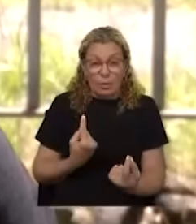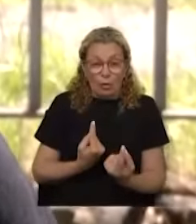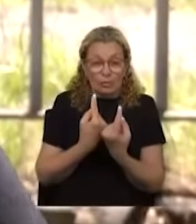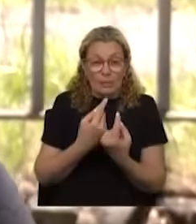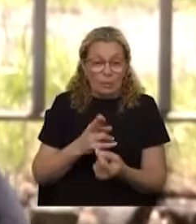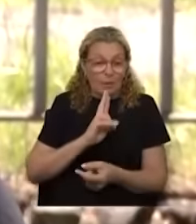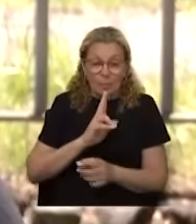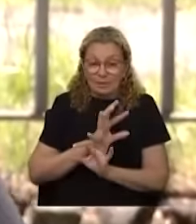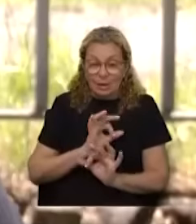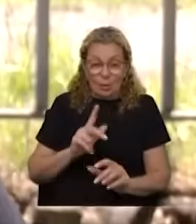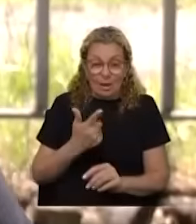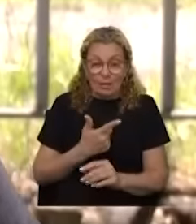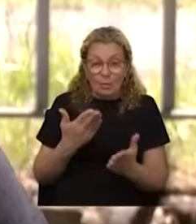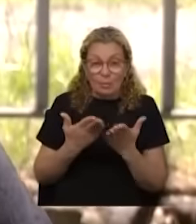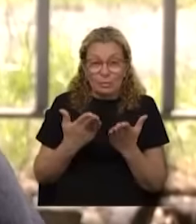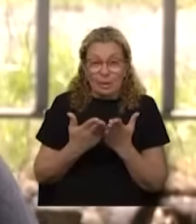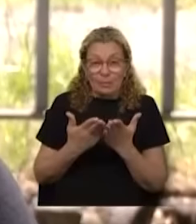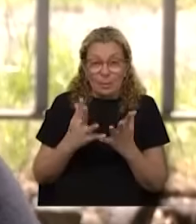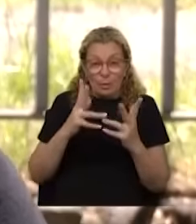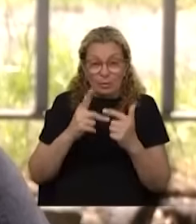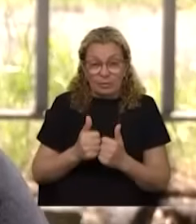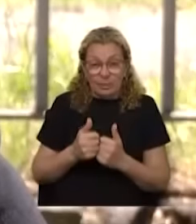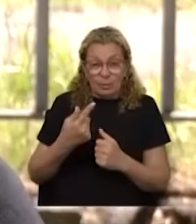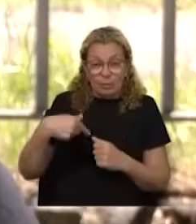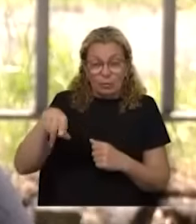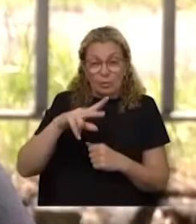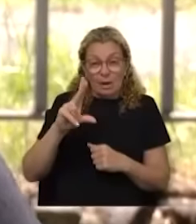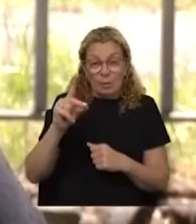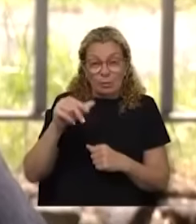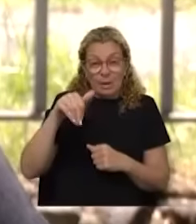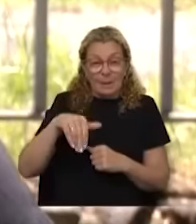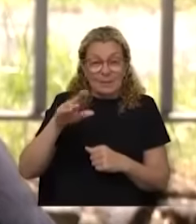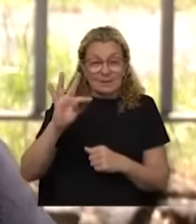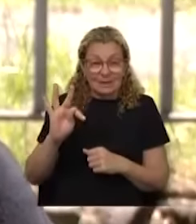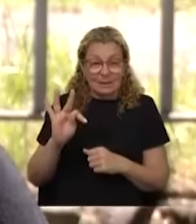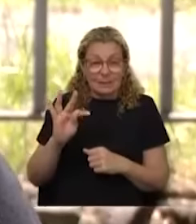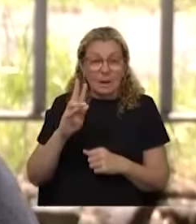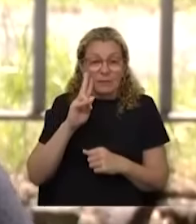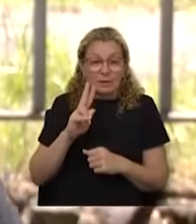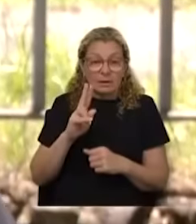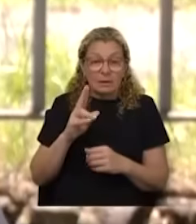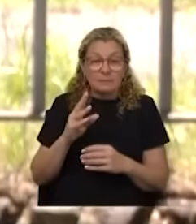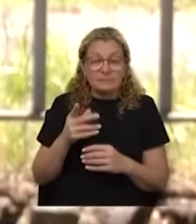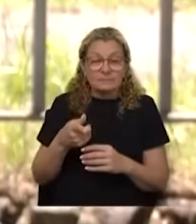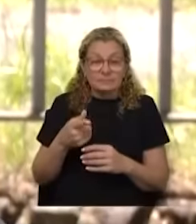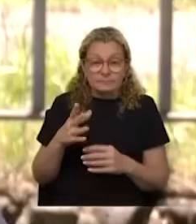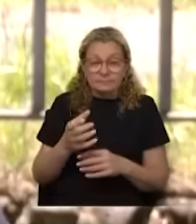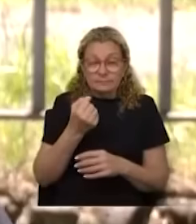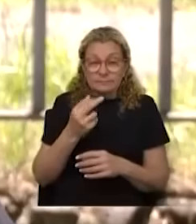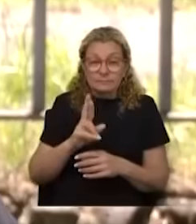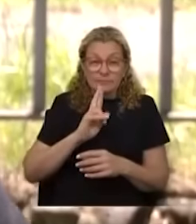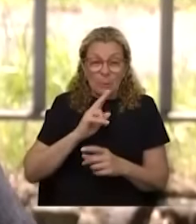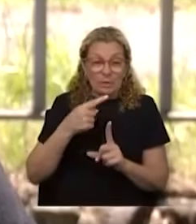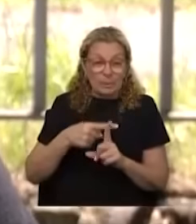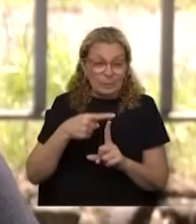allí entonces como estudiante nos estamos organizando con todas las utus de mt para eh tratar de conseguir una respuesta